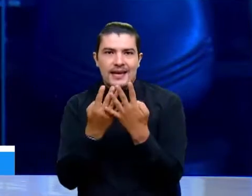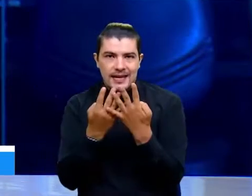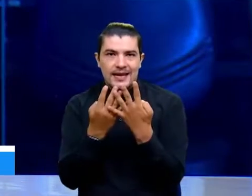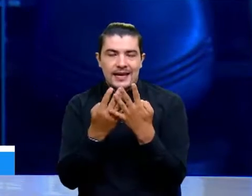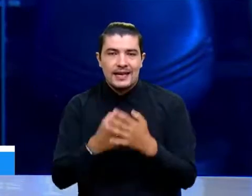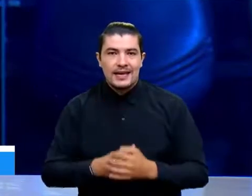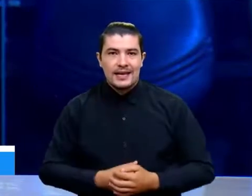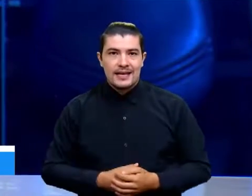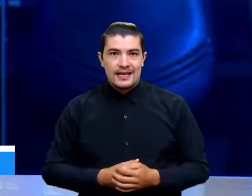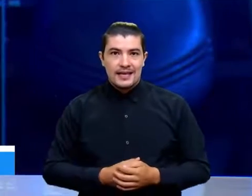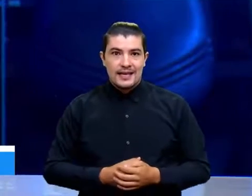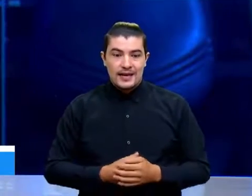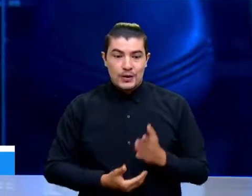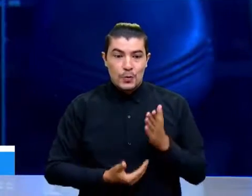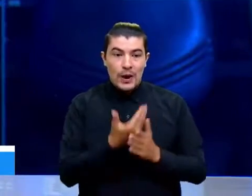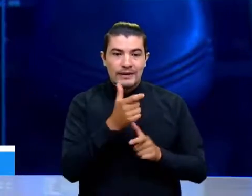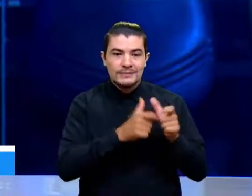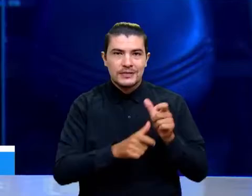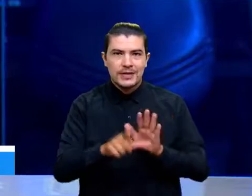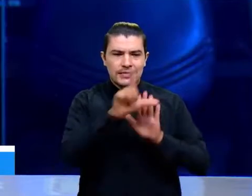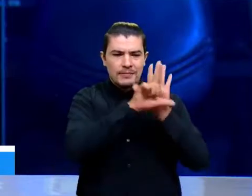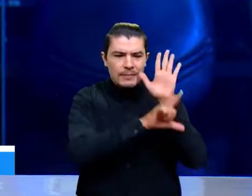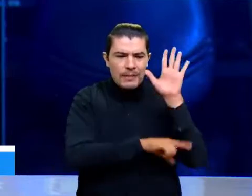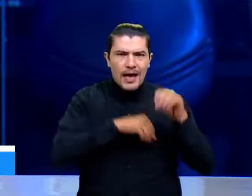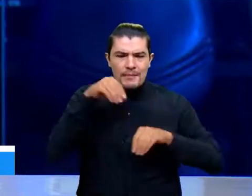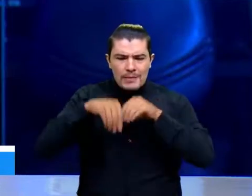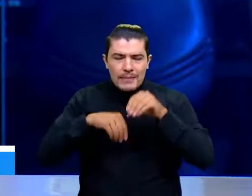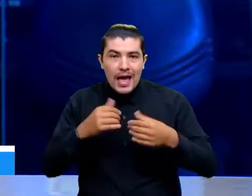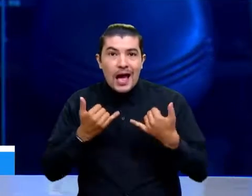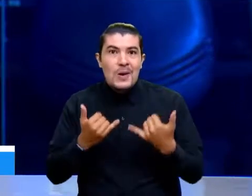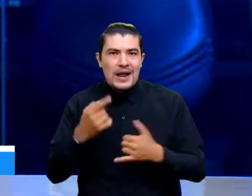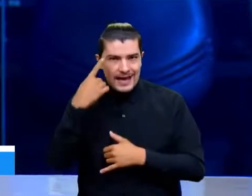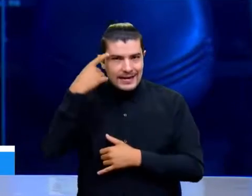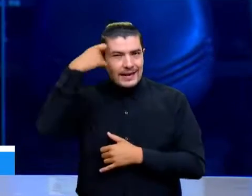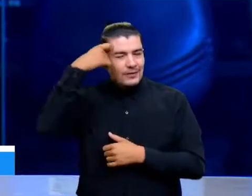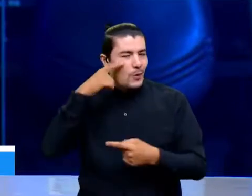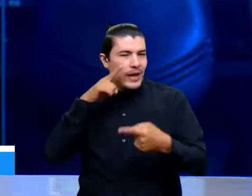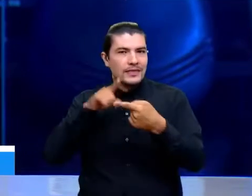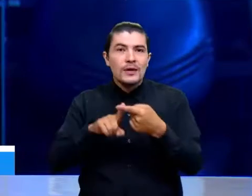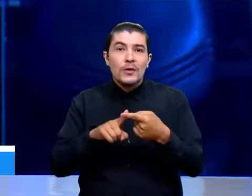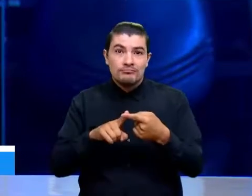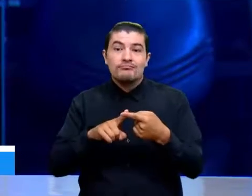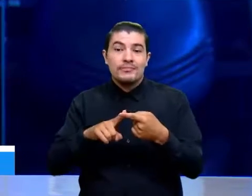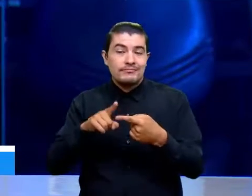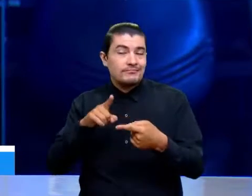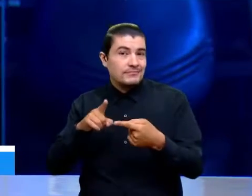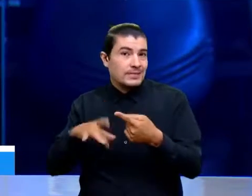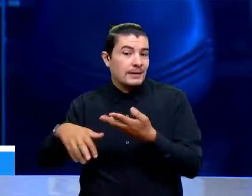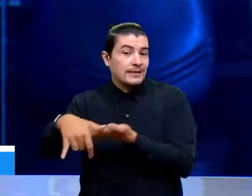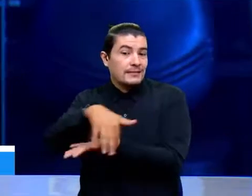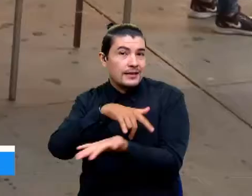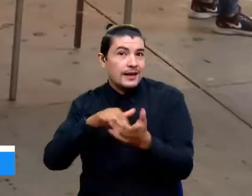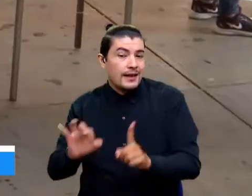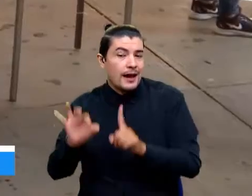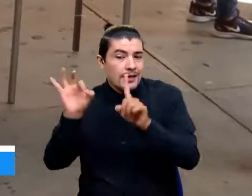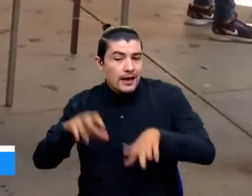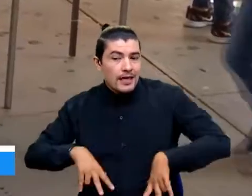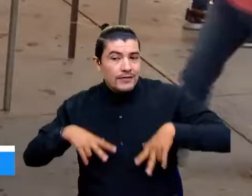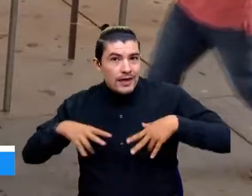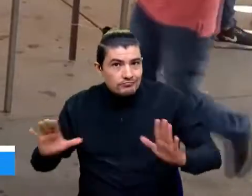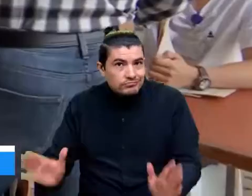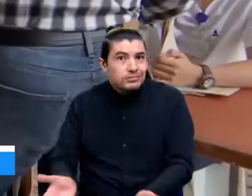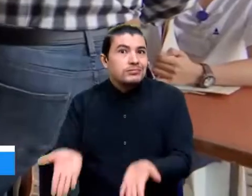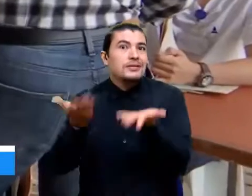ahora los nuevos legisladores entran diferentes retos que asumir para mejorar la calidad de vida de los santandereanos después de ser